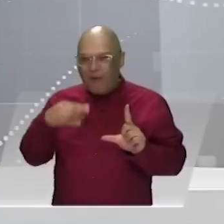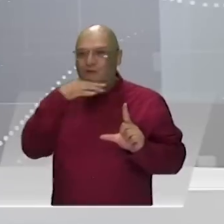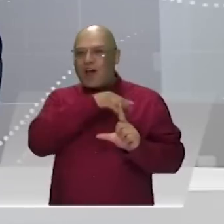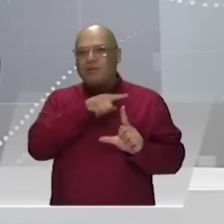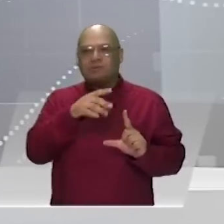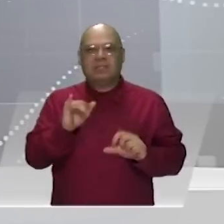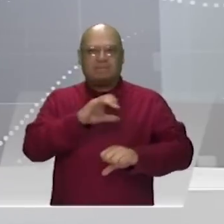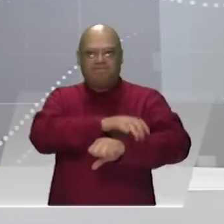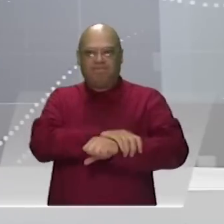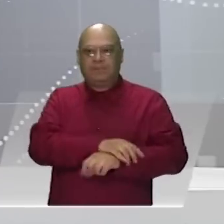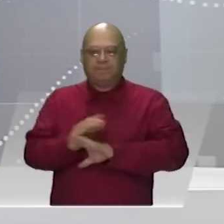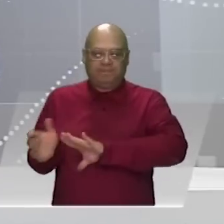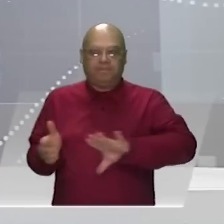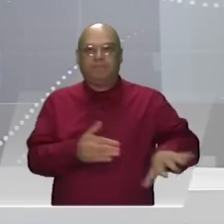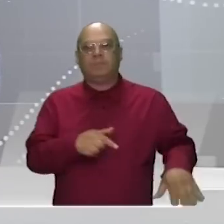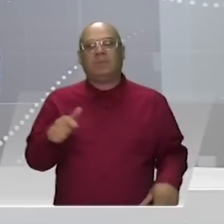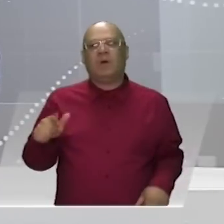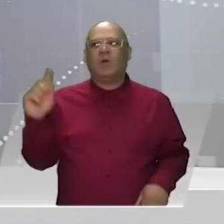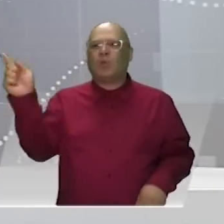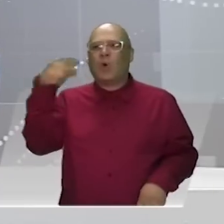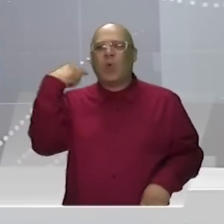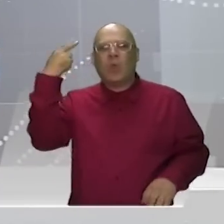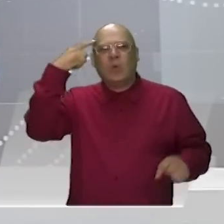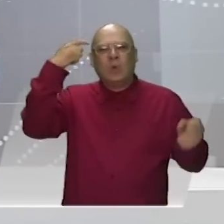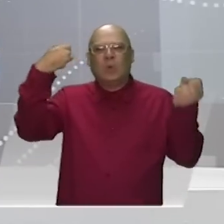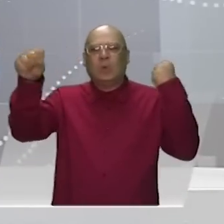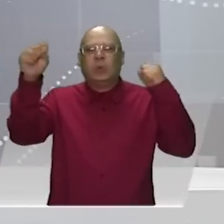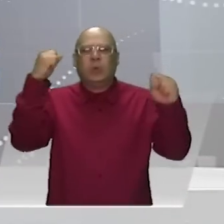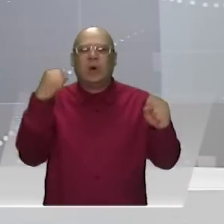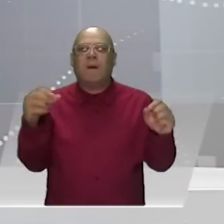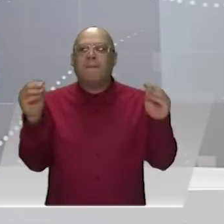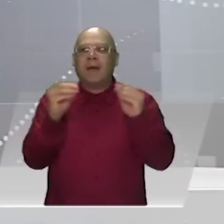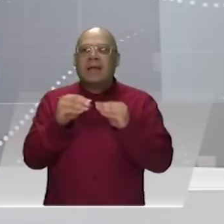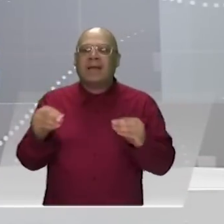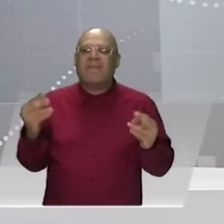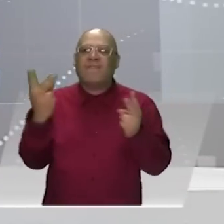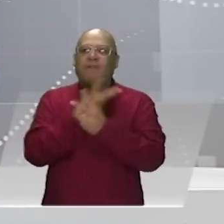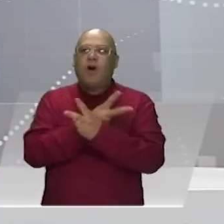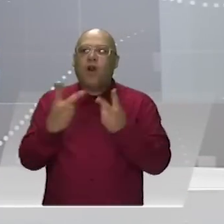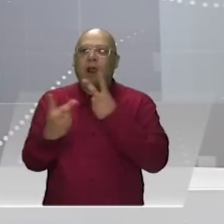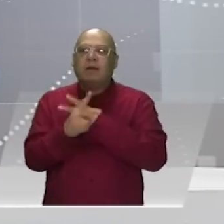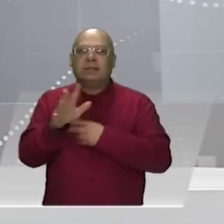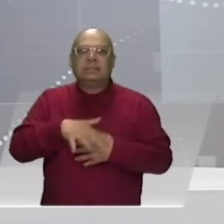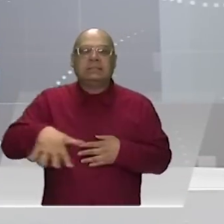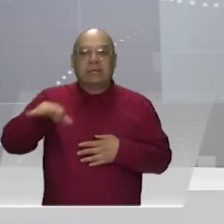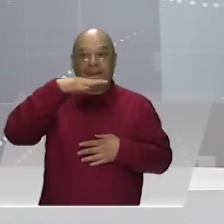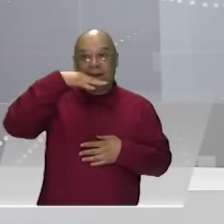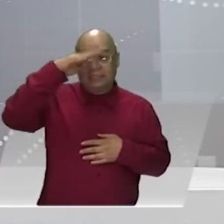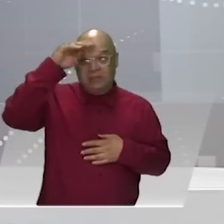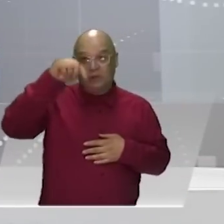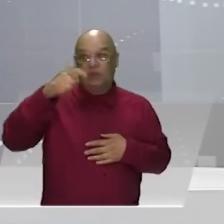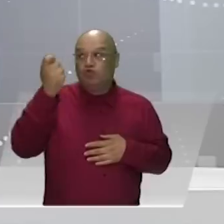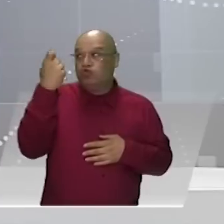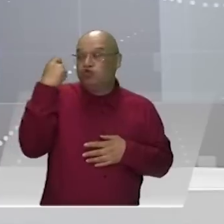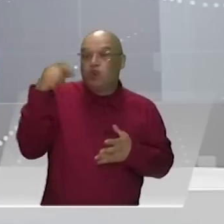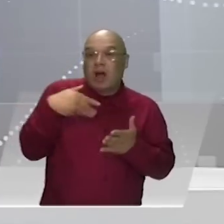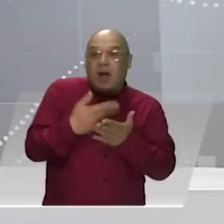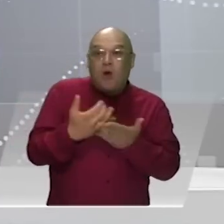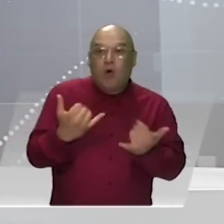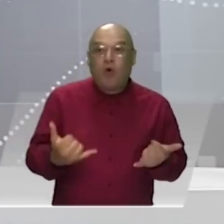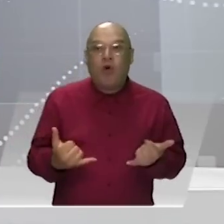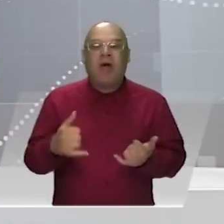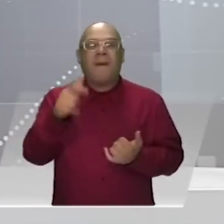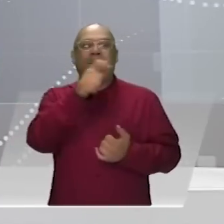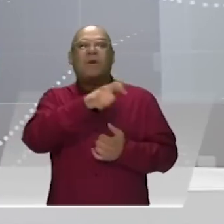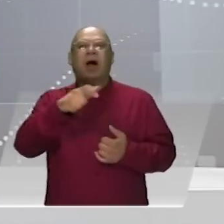las autoridades encienden las alarmas debido a la racha de violencia que se ha registrado en el valle de aburrá en los últimos días varias de